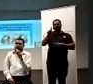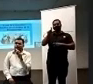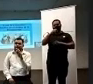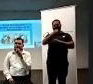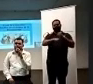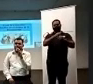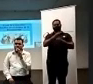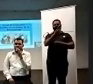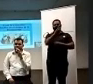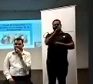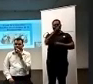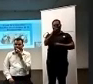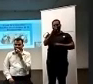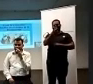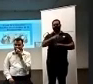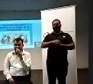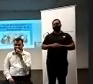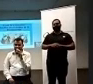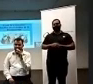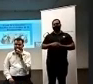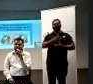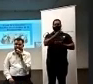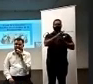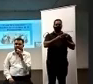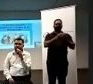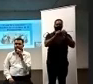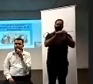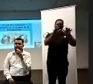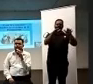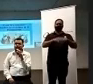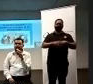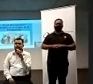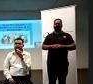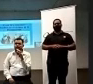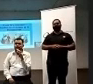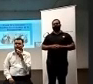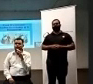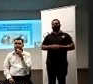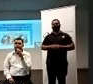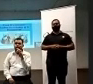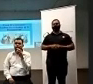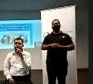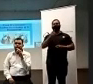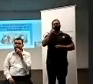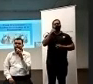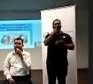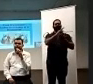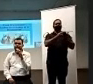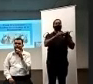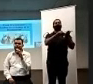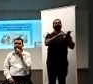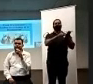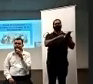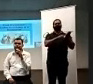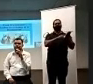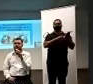Lo que se pretendía con esas recomendaciones es que la gente con discapacidad pueda verse lo menos incluida posible en